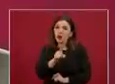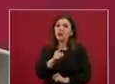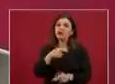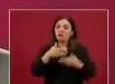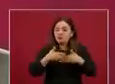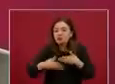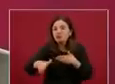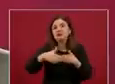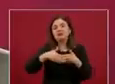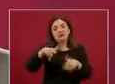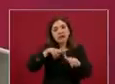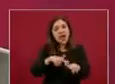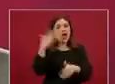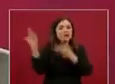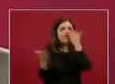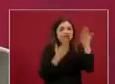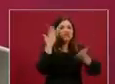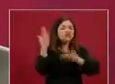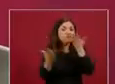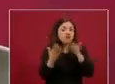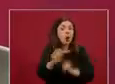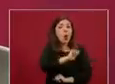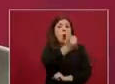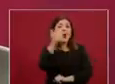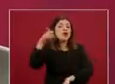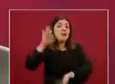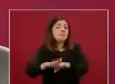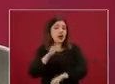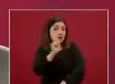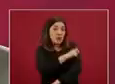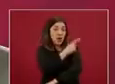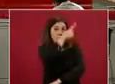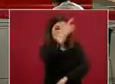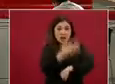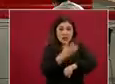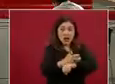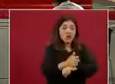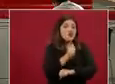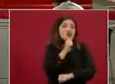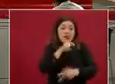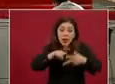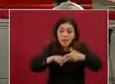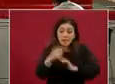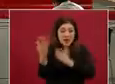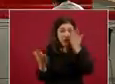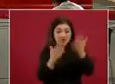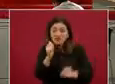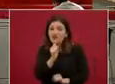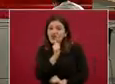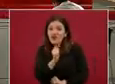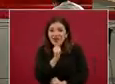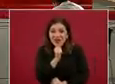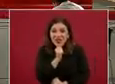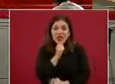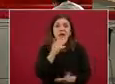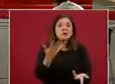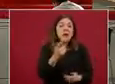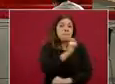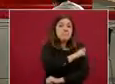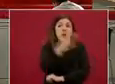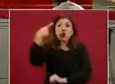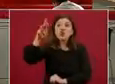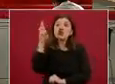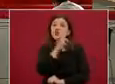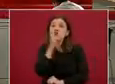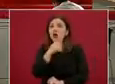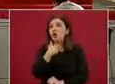curso sus ensayos clínicos. Otras vacunas de Estados Unidos todavía no inician sus ensayos clínicos. De la vacuna rusa